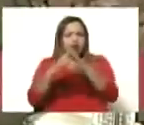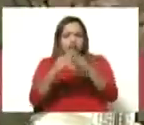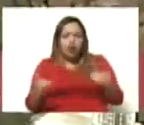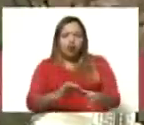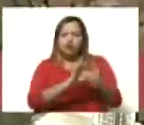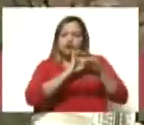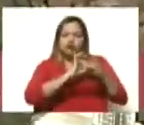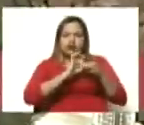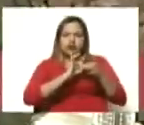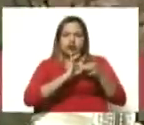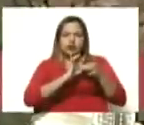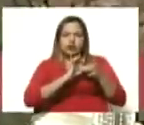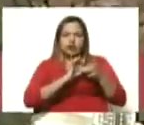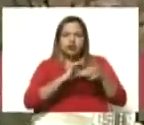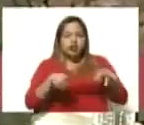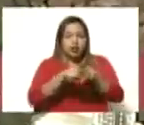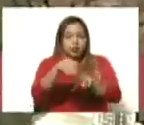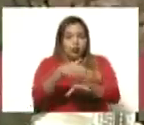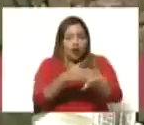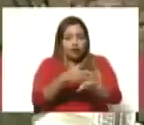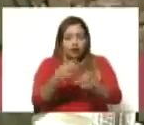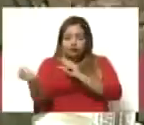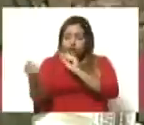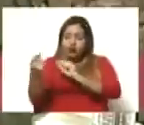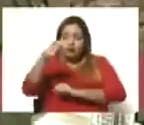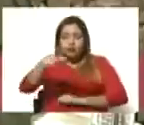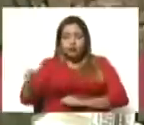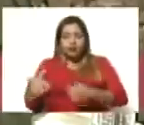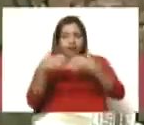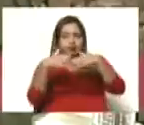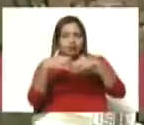unidos. Como hablamos ahorita con los industriales.